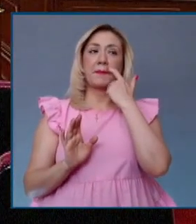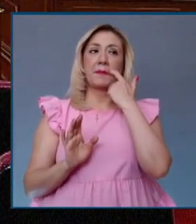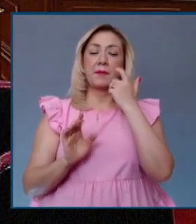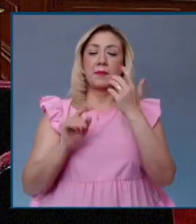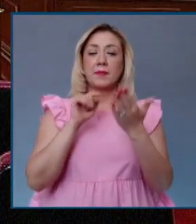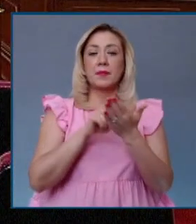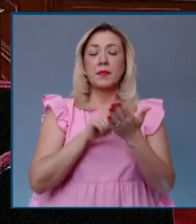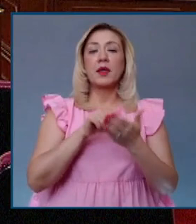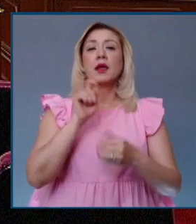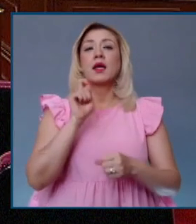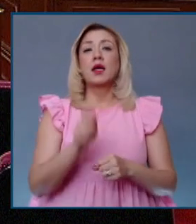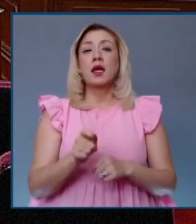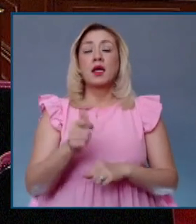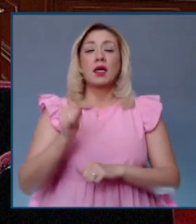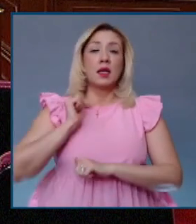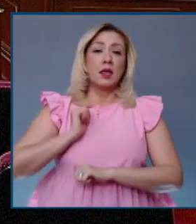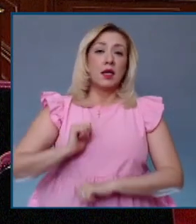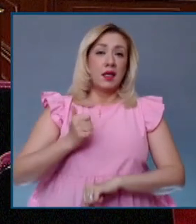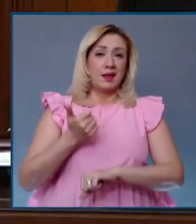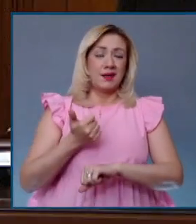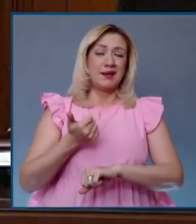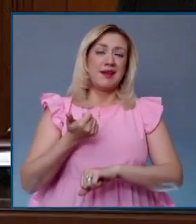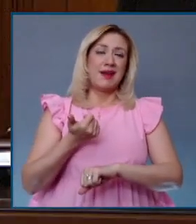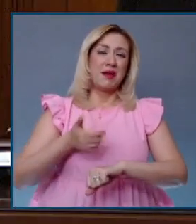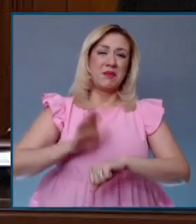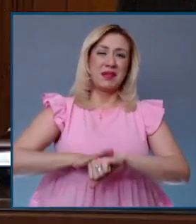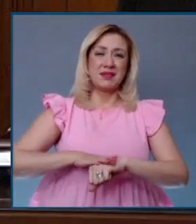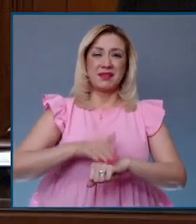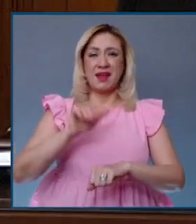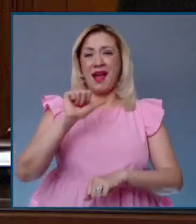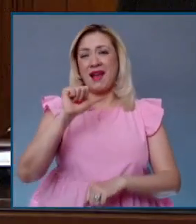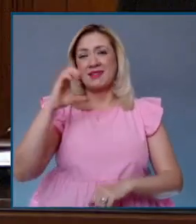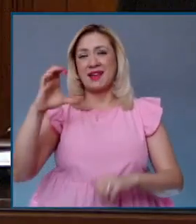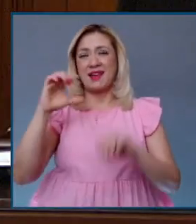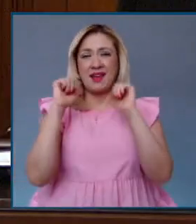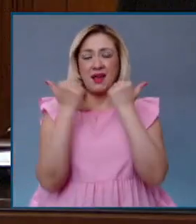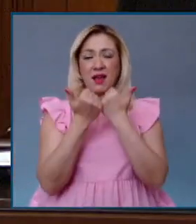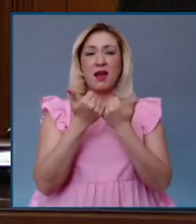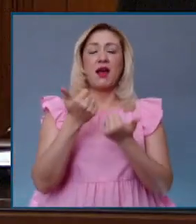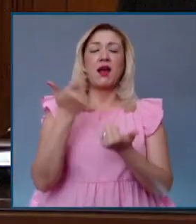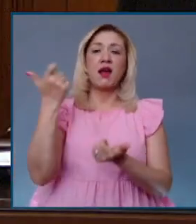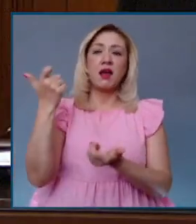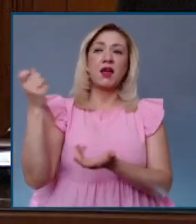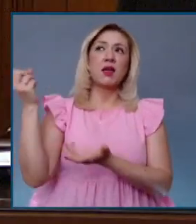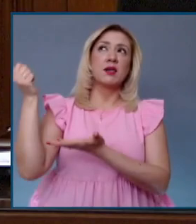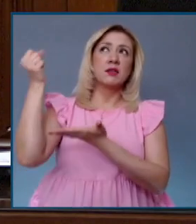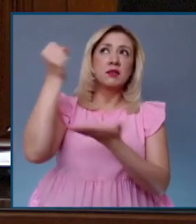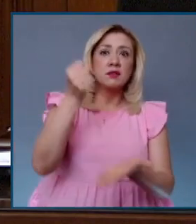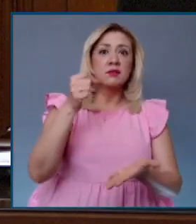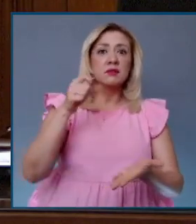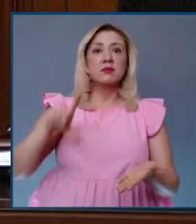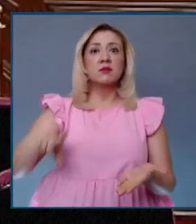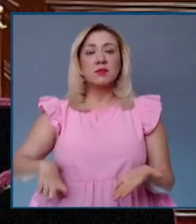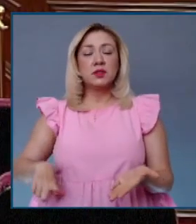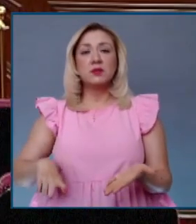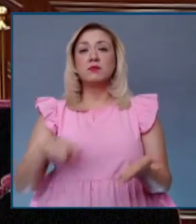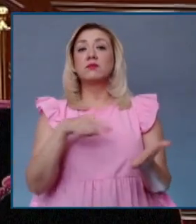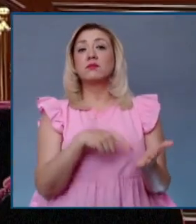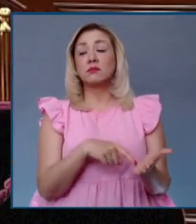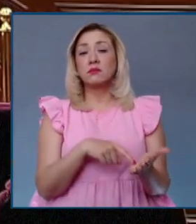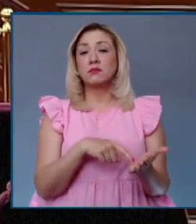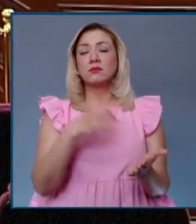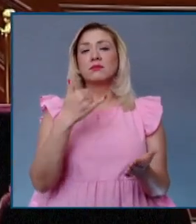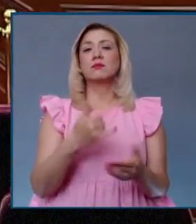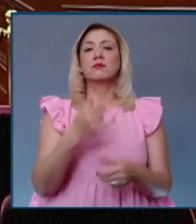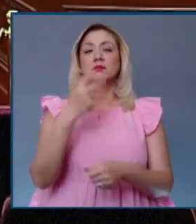una asociación civil que reciba fondos, apoyos o recursos públicos. Además de los párrafos segundo, tercero,